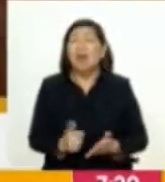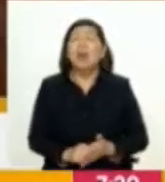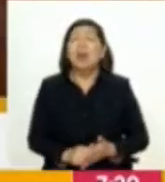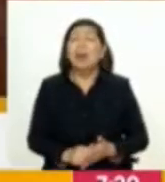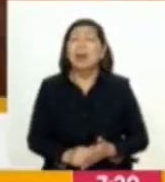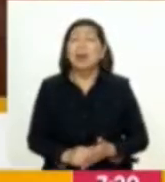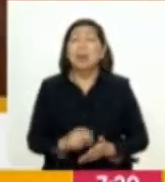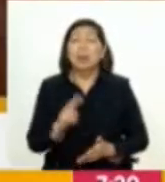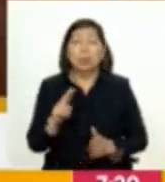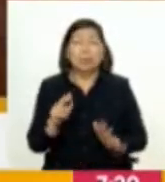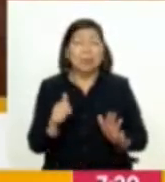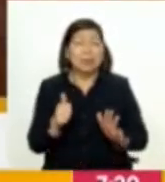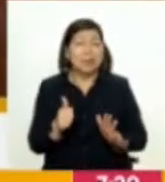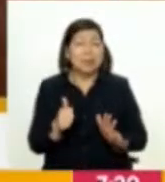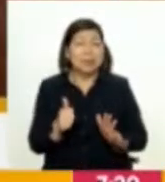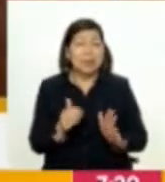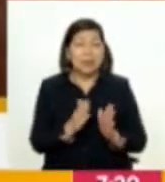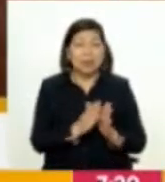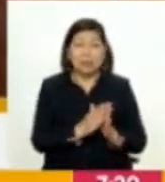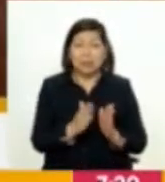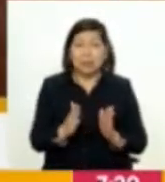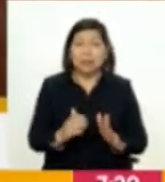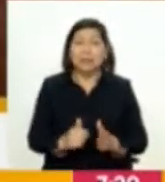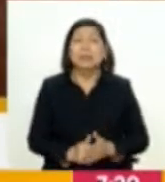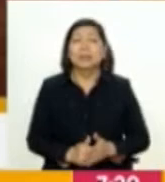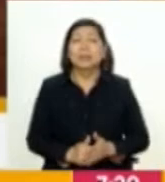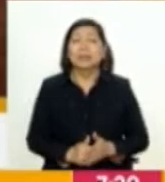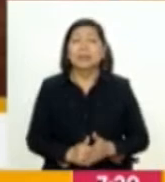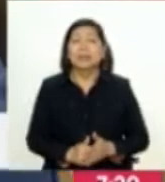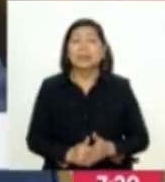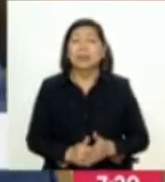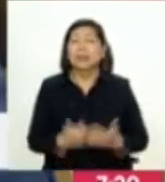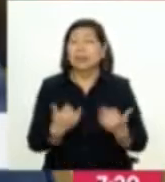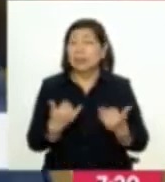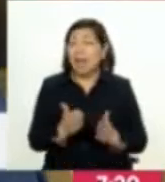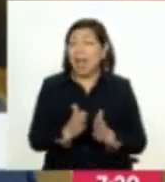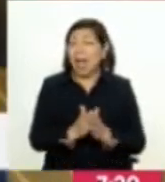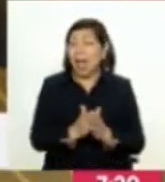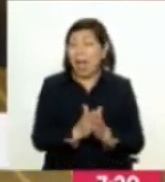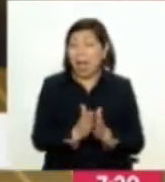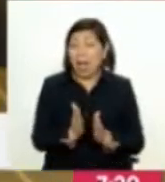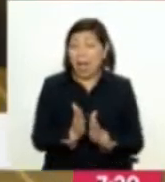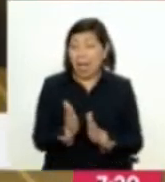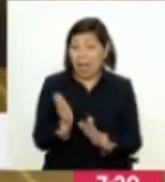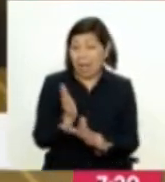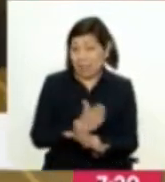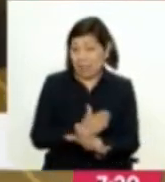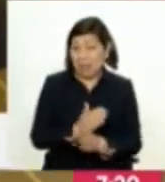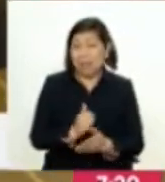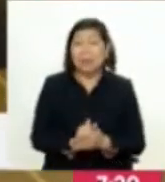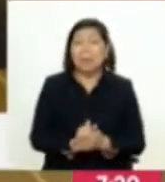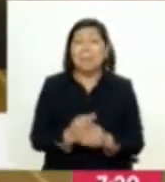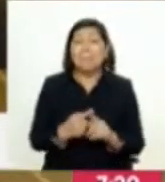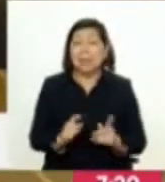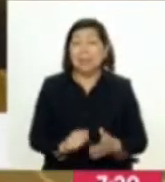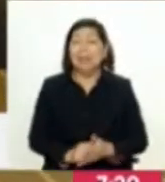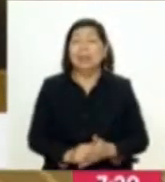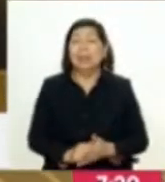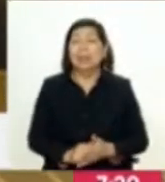desde el 2016, como habla el párrafo, o no, no, no, no, este, no, no. El gobierno... Ya desde el 2016 se generaron